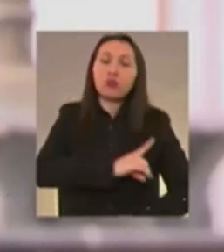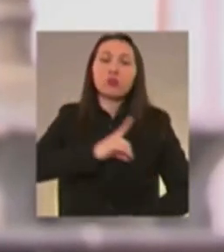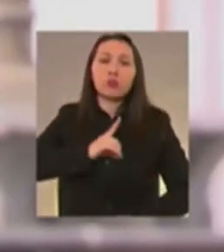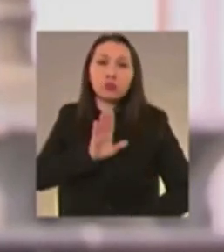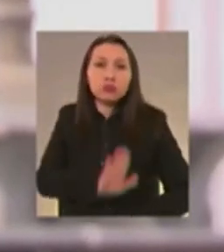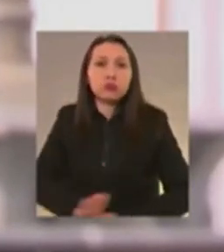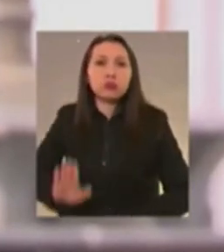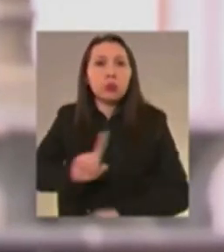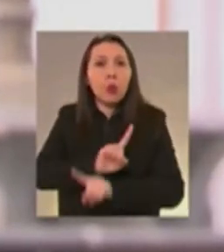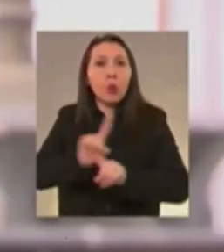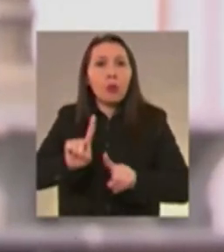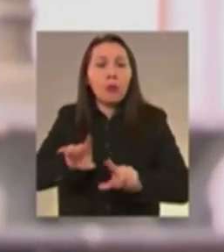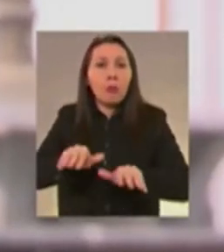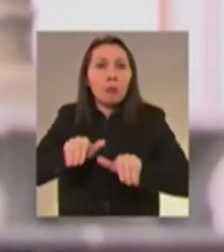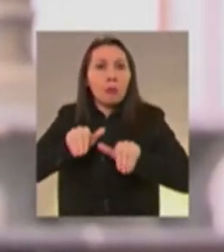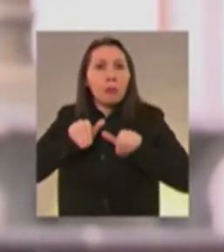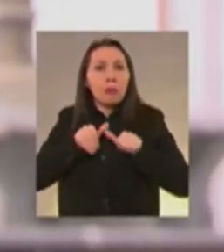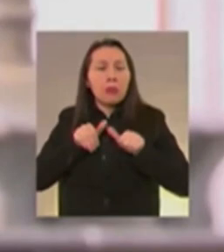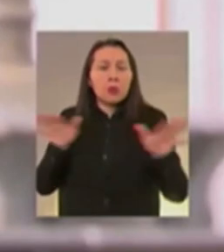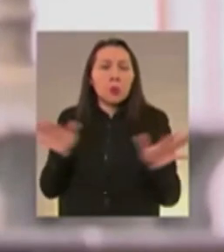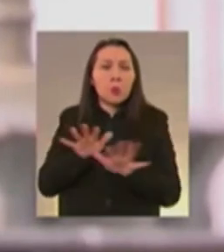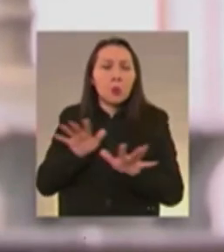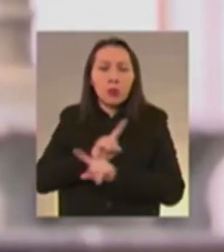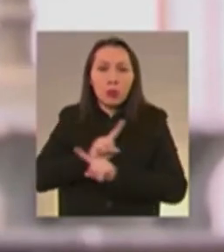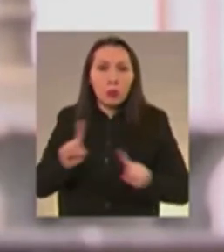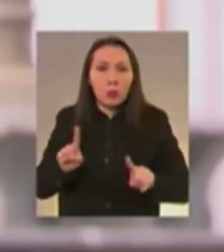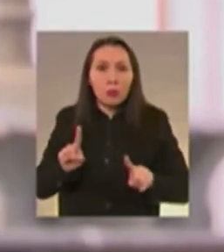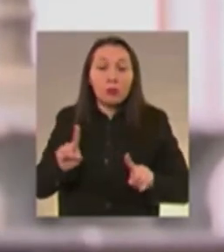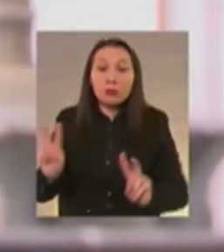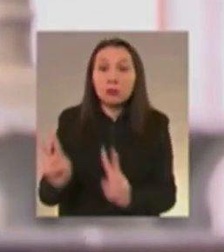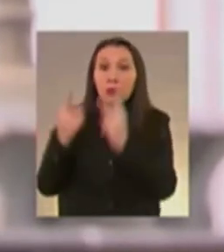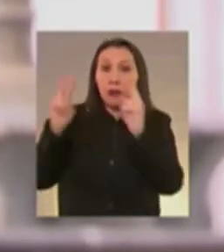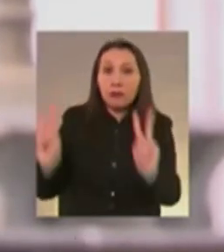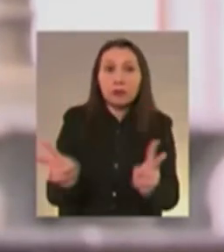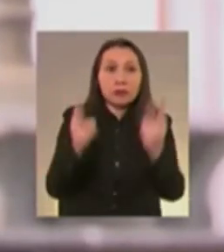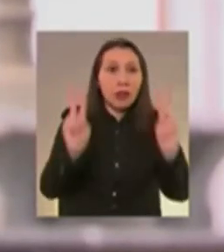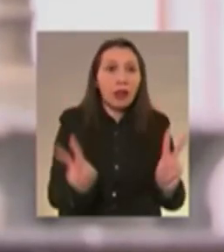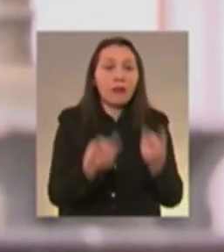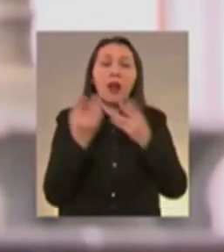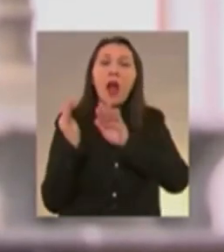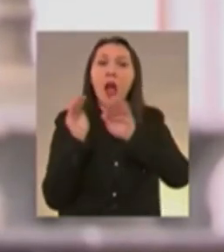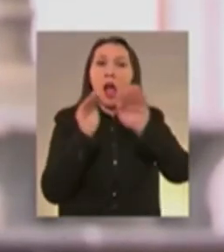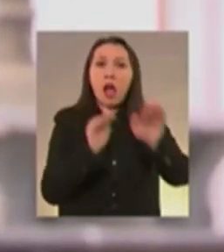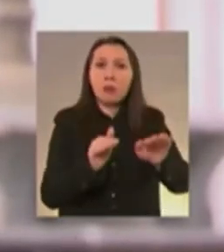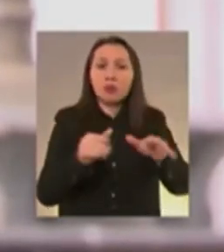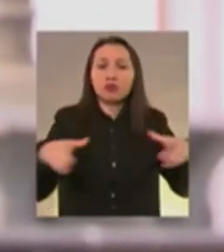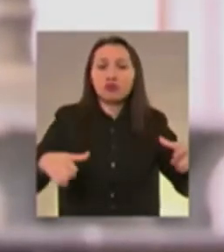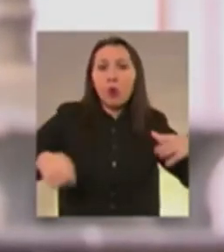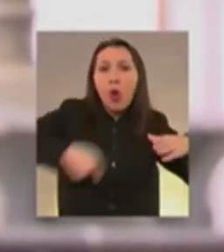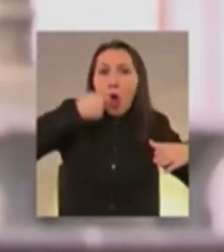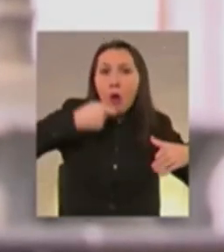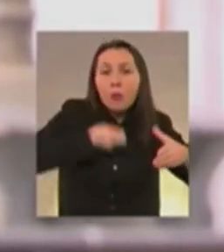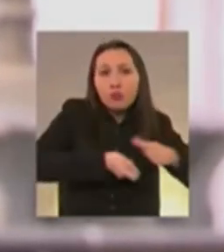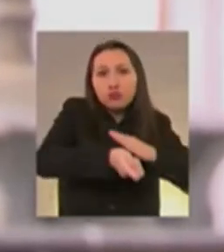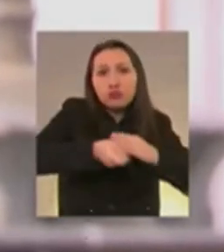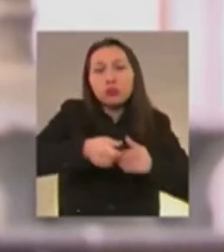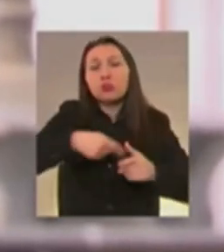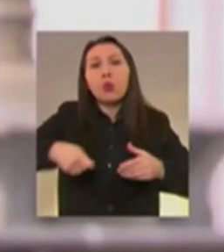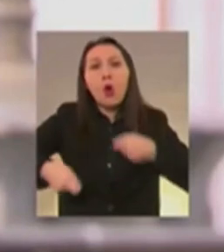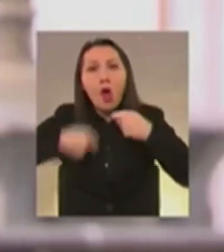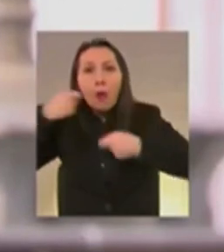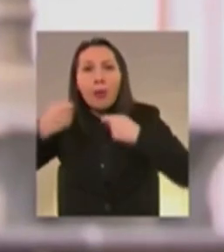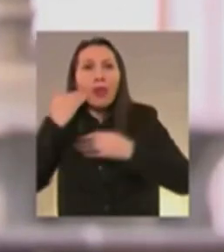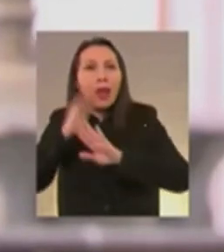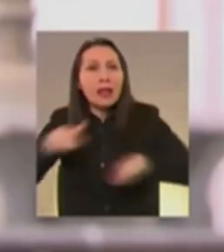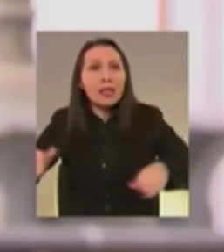y no ceder ante el horror. Salvar vidas, apoyar ollas comunes, comedores infantiles, a